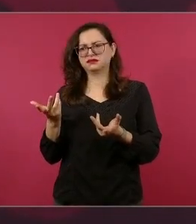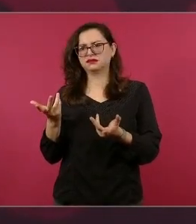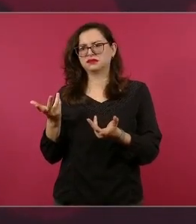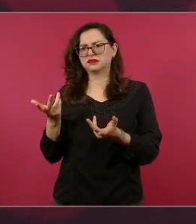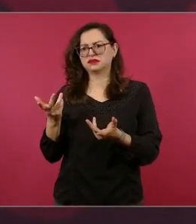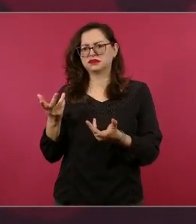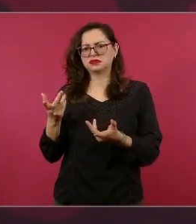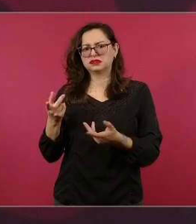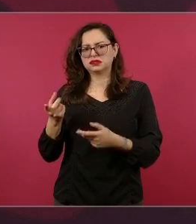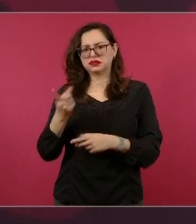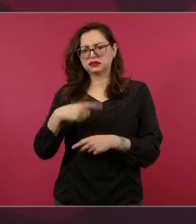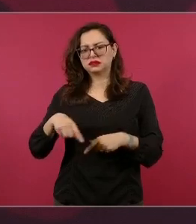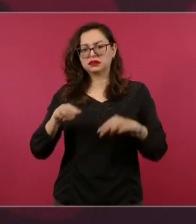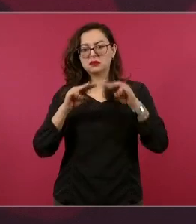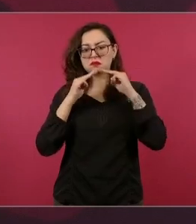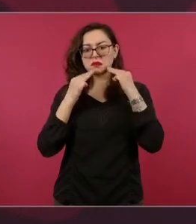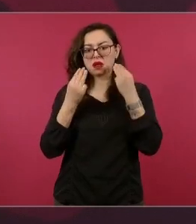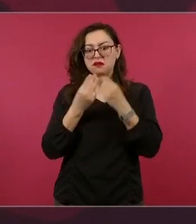los delincuentes